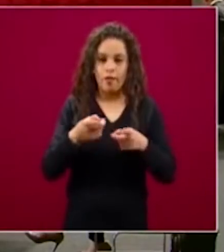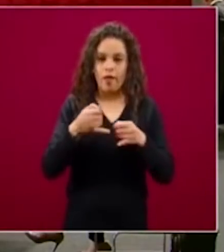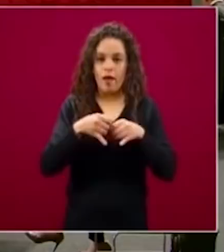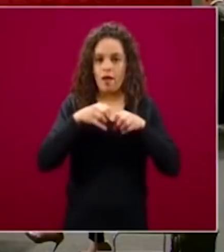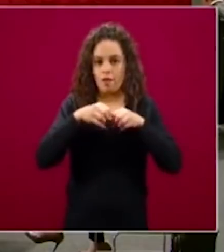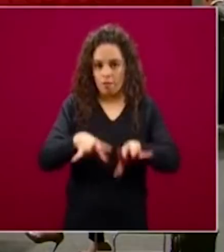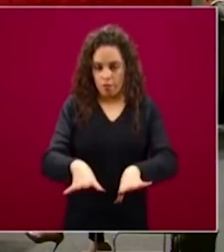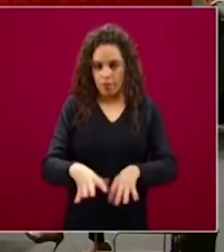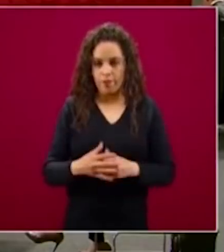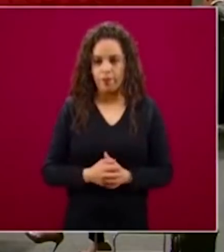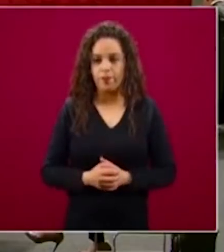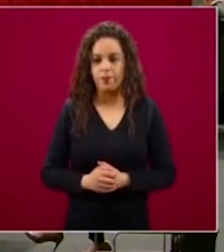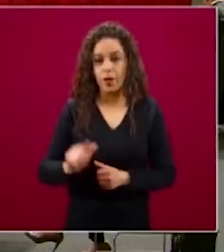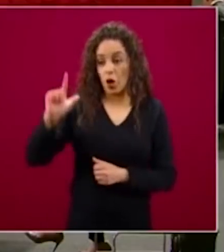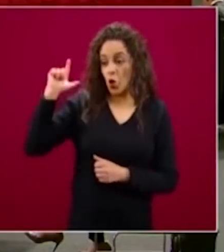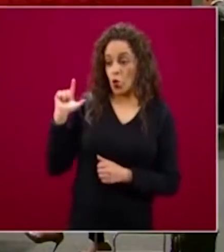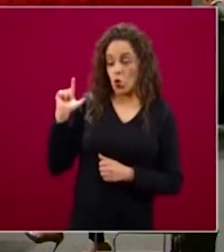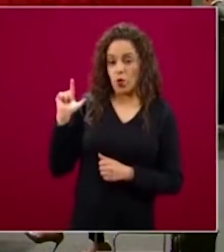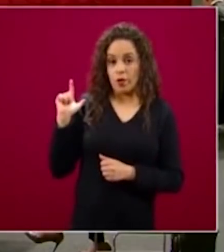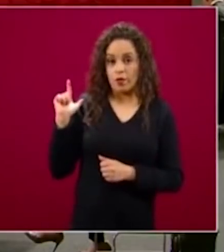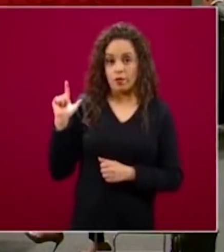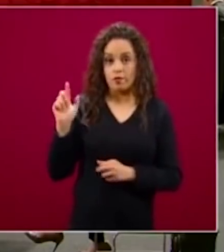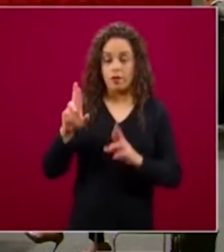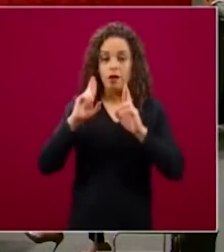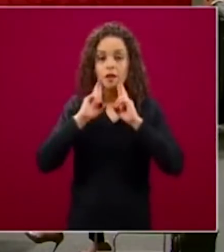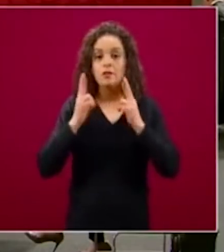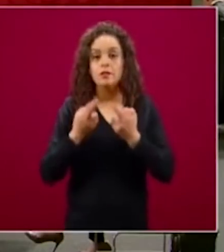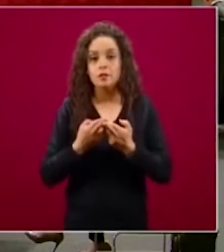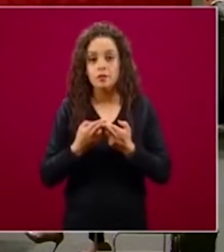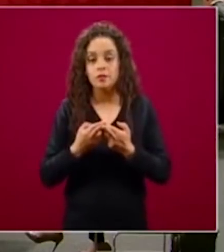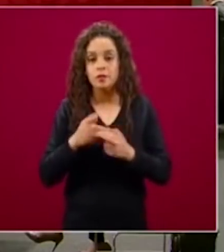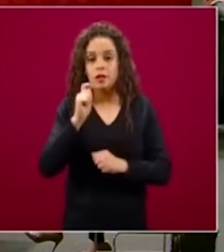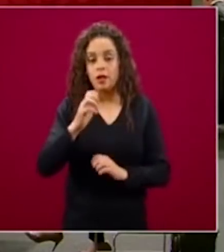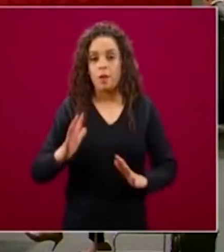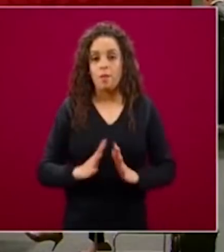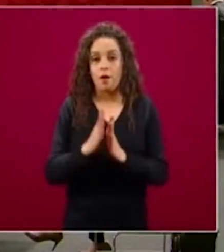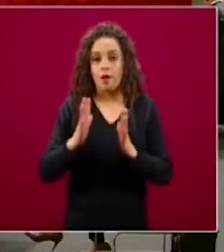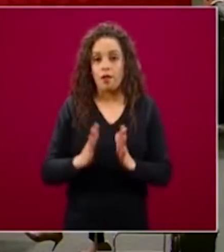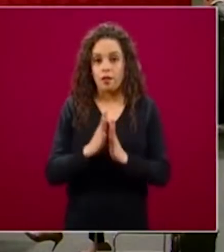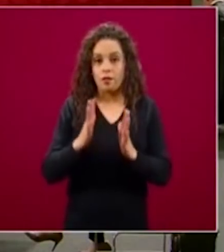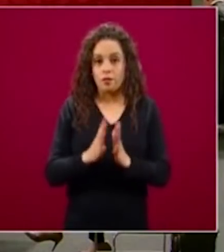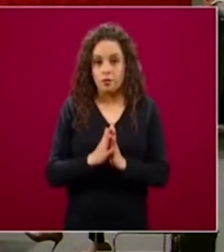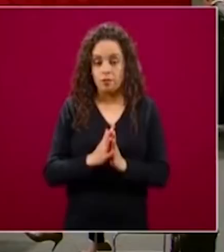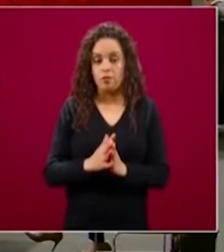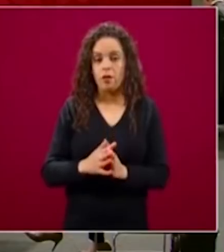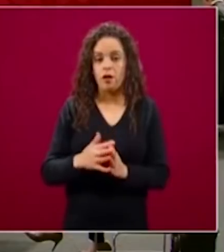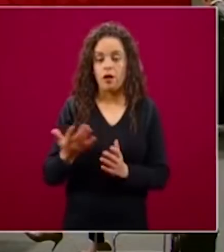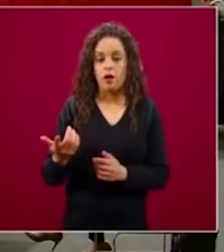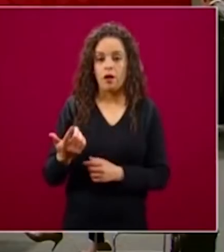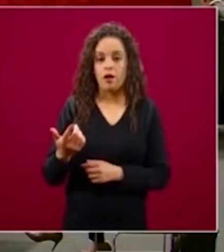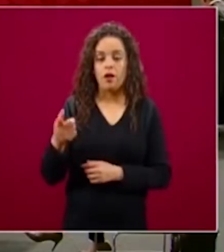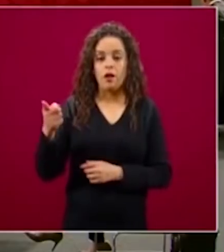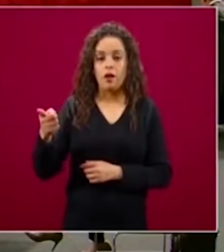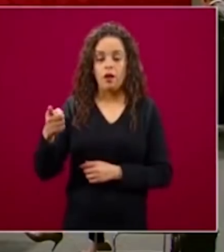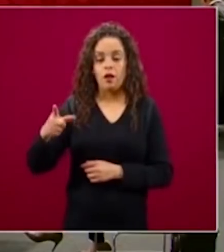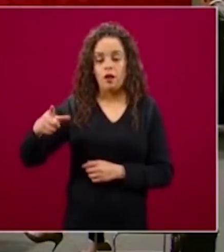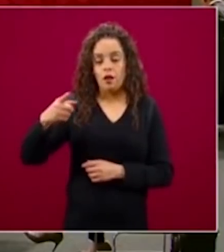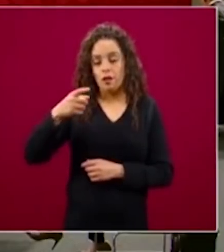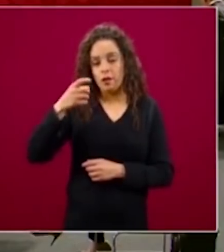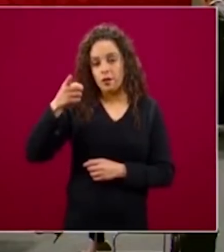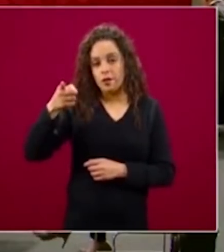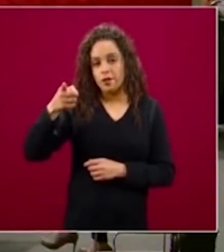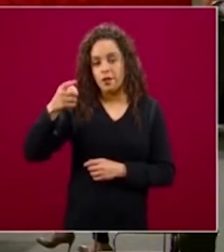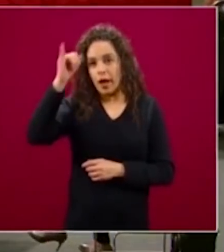tuvimos una de las sesiones recientes en la que participamos directamente la doctora Sheinbaum y yo, junto con todo el